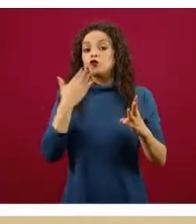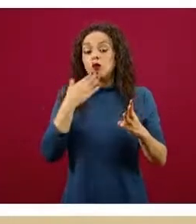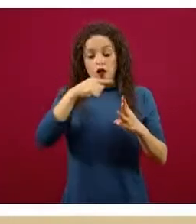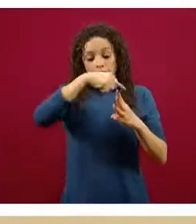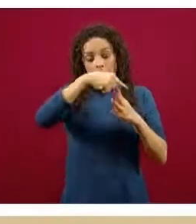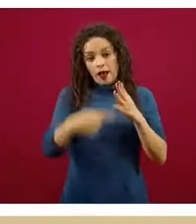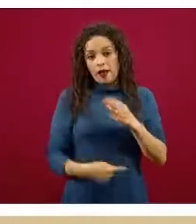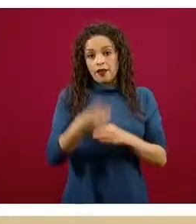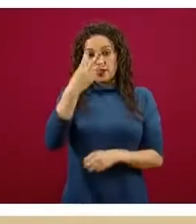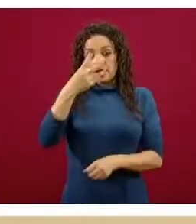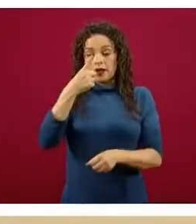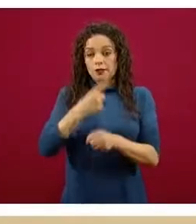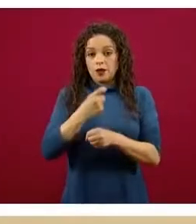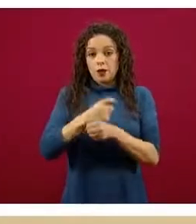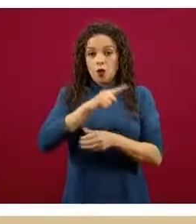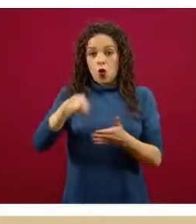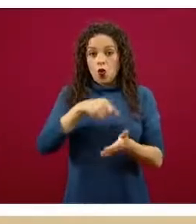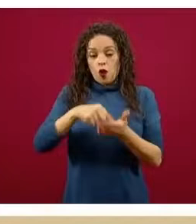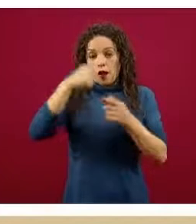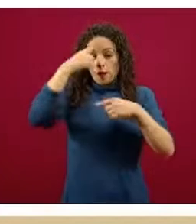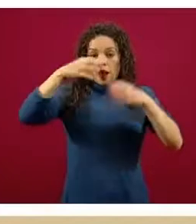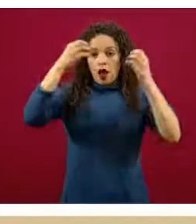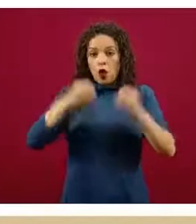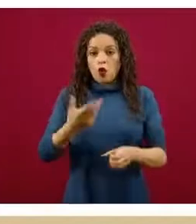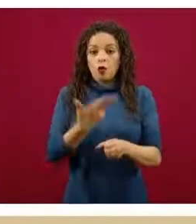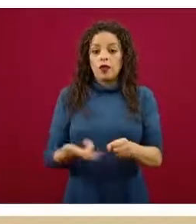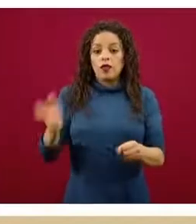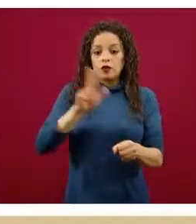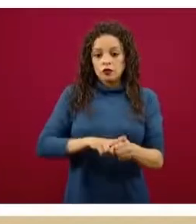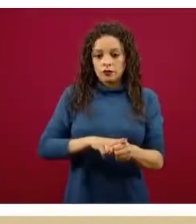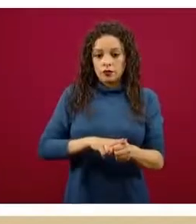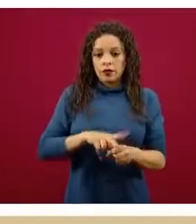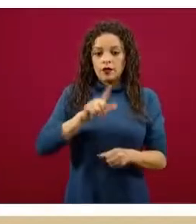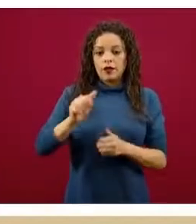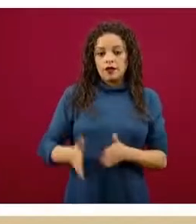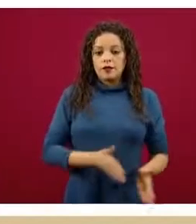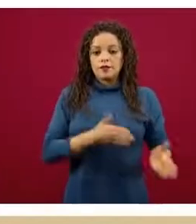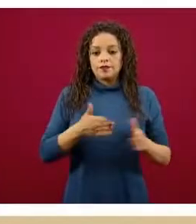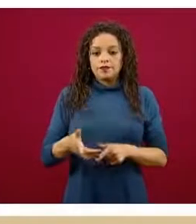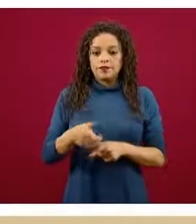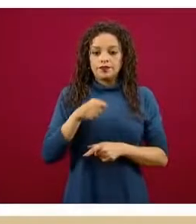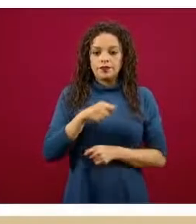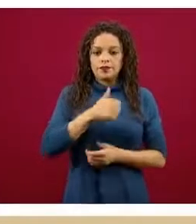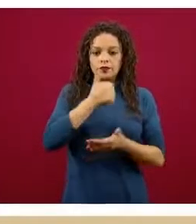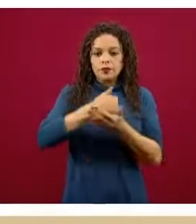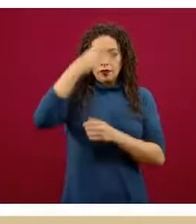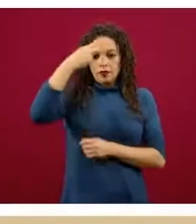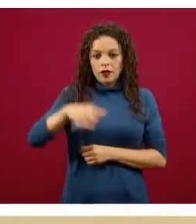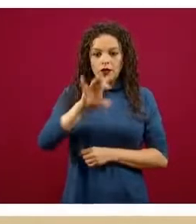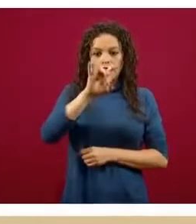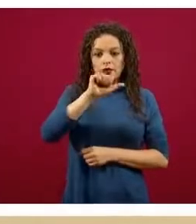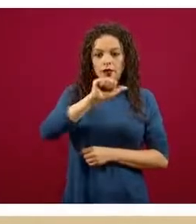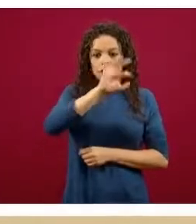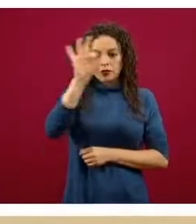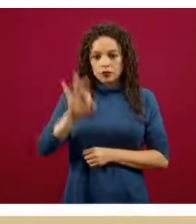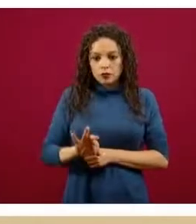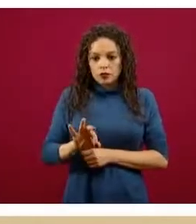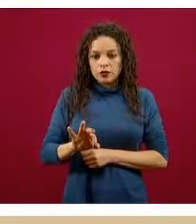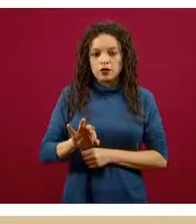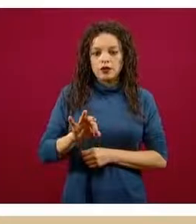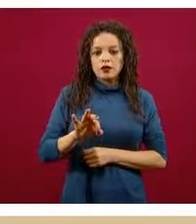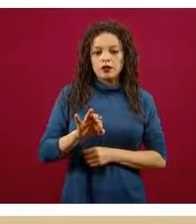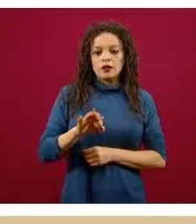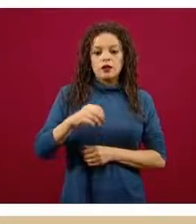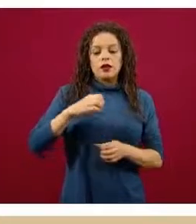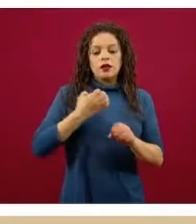lugares en mayor ocupación hospitalaria. La Ciudad de México y el Estado de México con 64% respectivamente, y el Estado de Sonora con